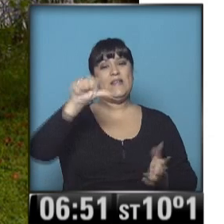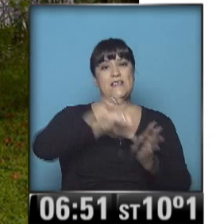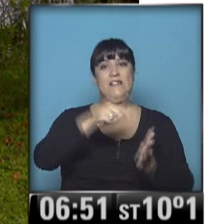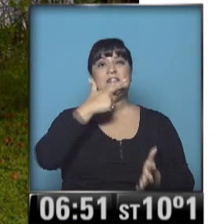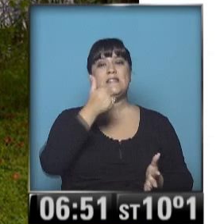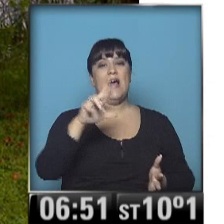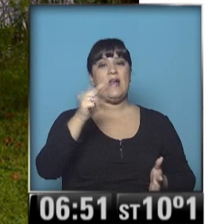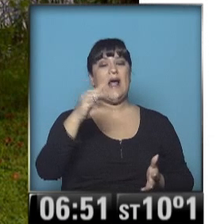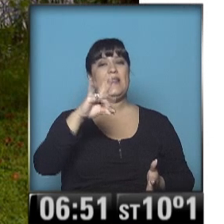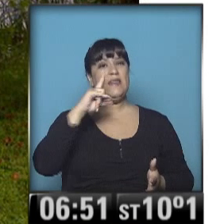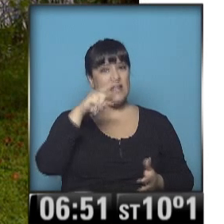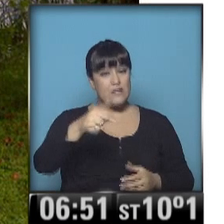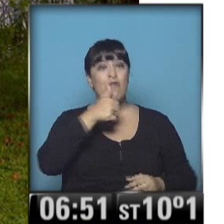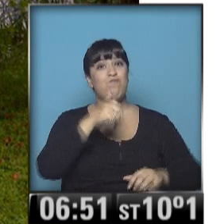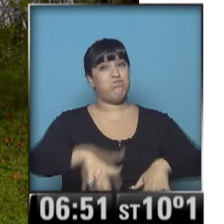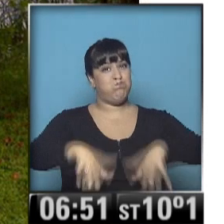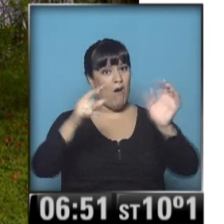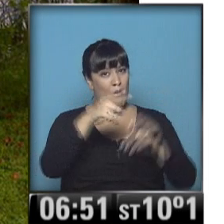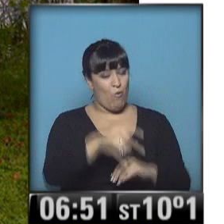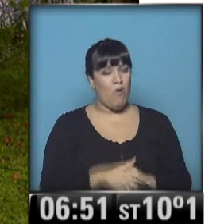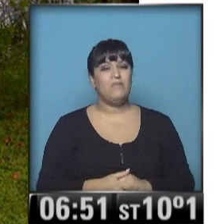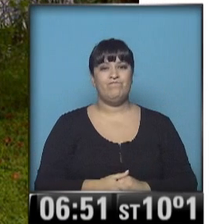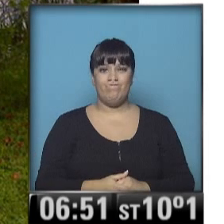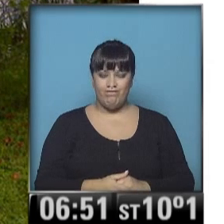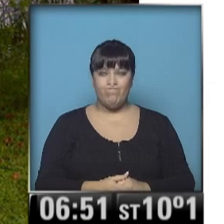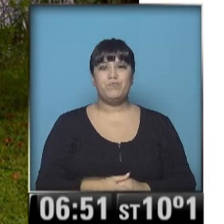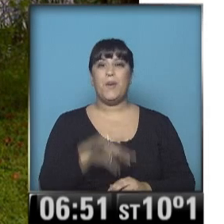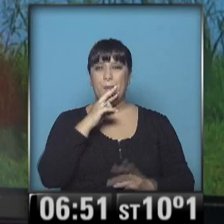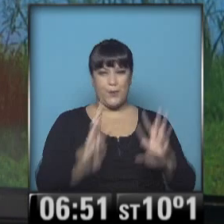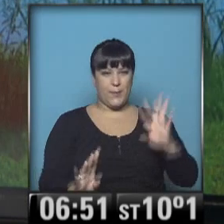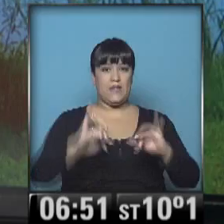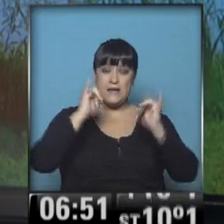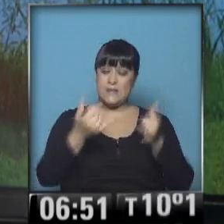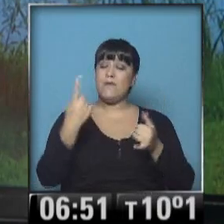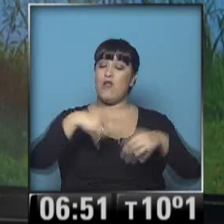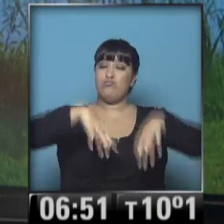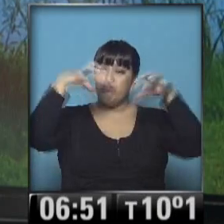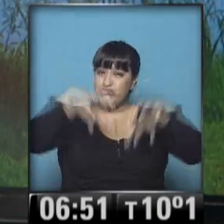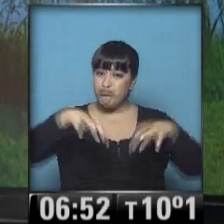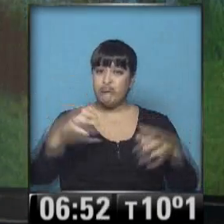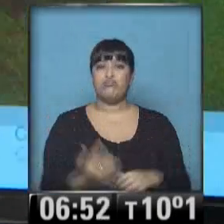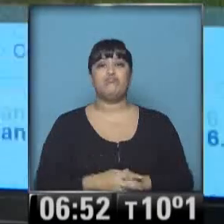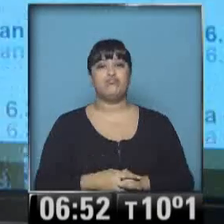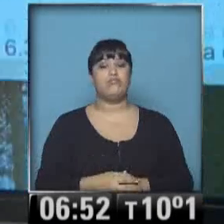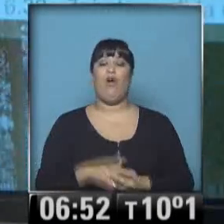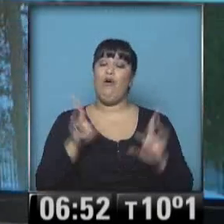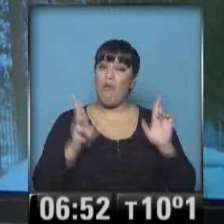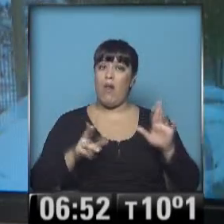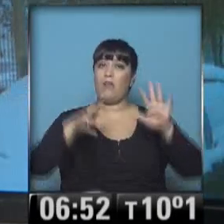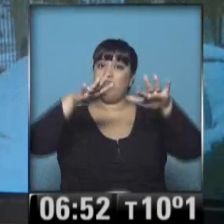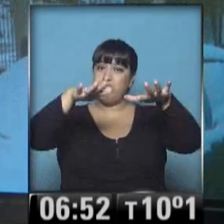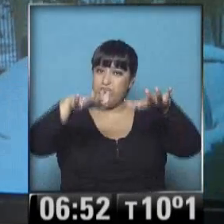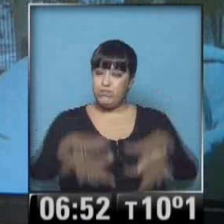esto es agua, Esto es agüita, mucho verde, pero bueno, en Sarandí que el agua vaya bajando y